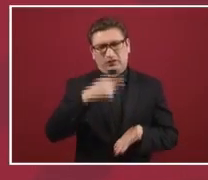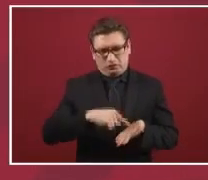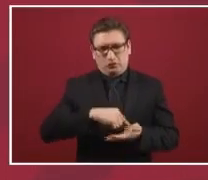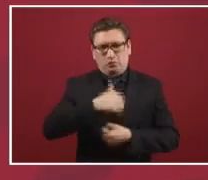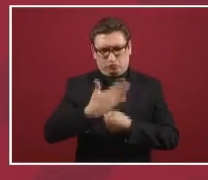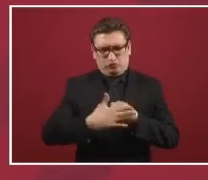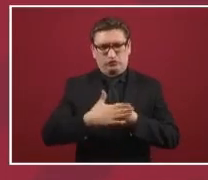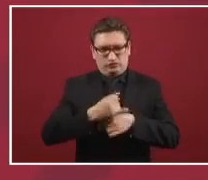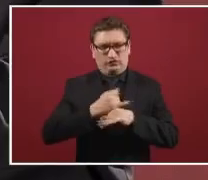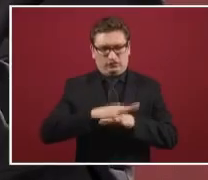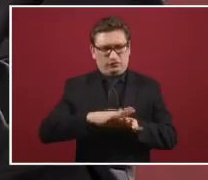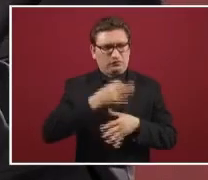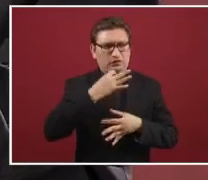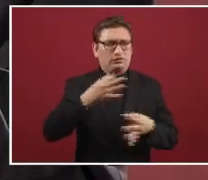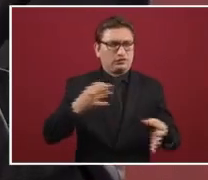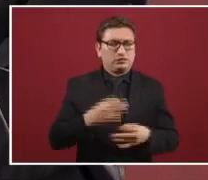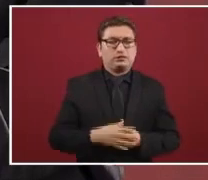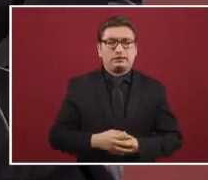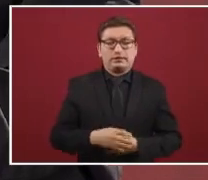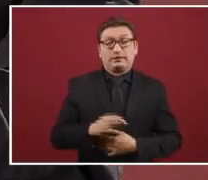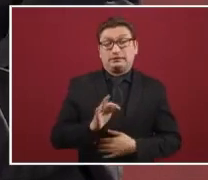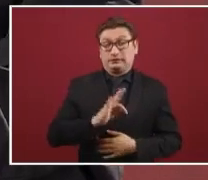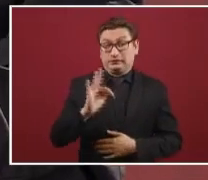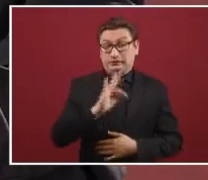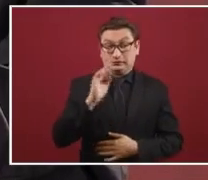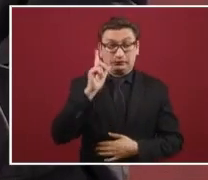vamos a dar a conocer. Puede ser que mañana,